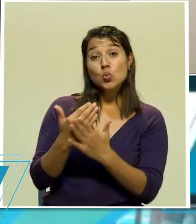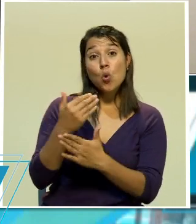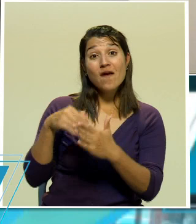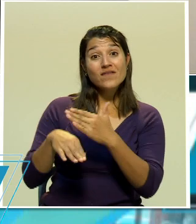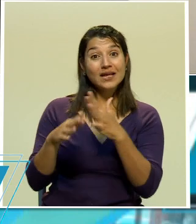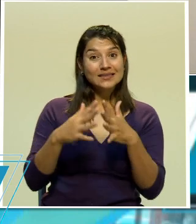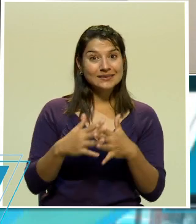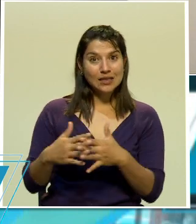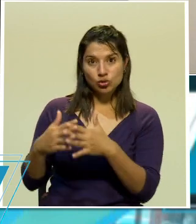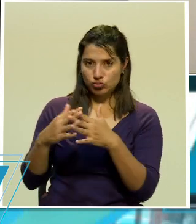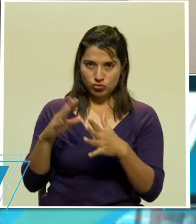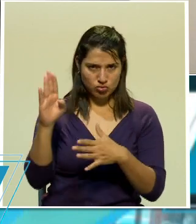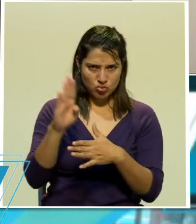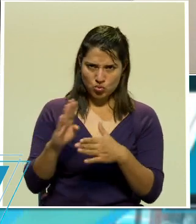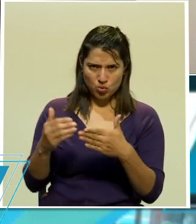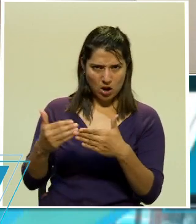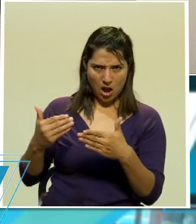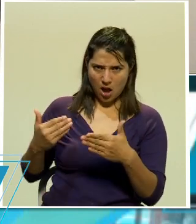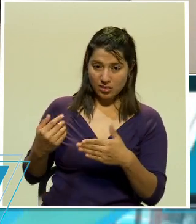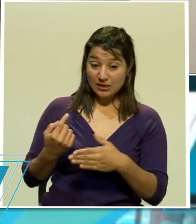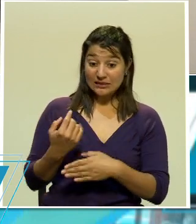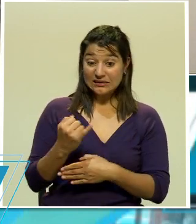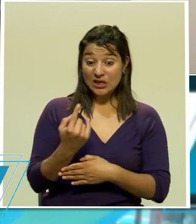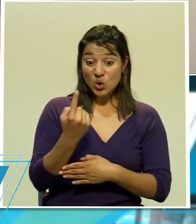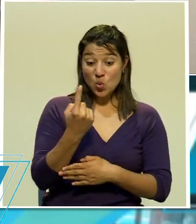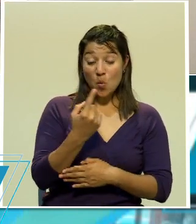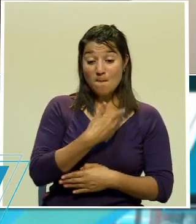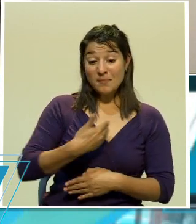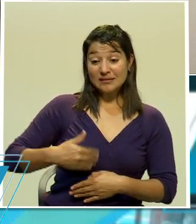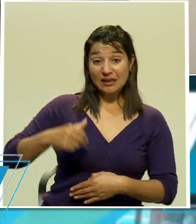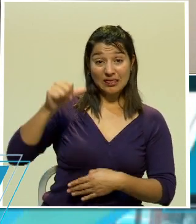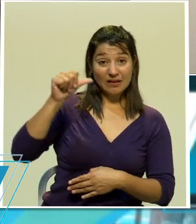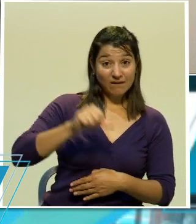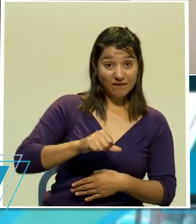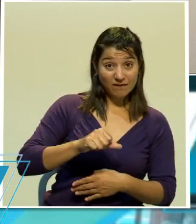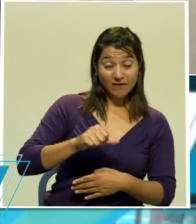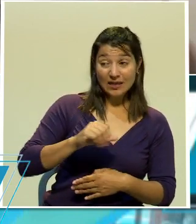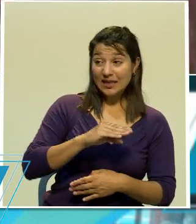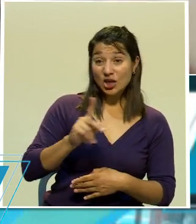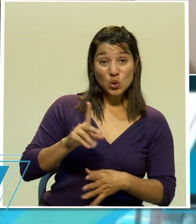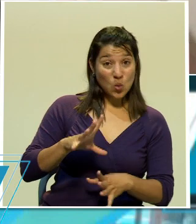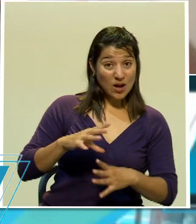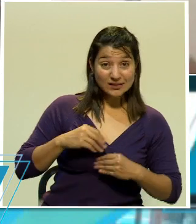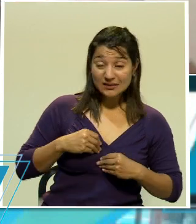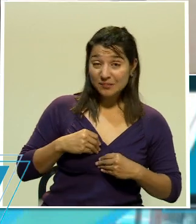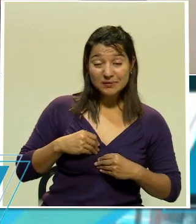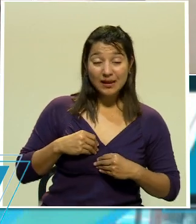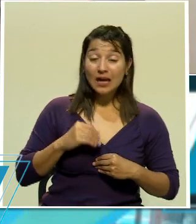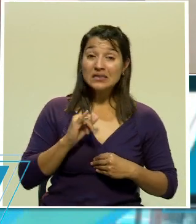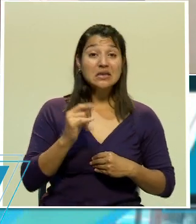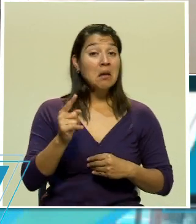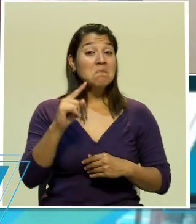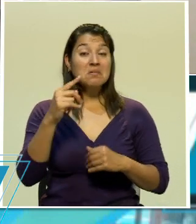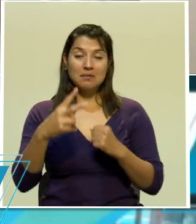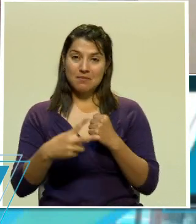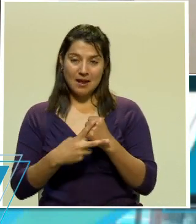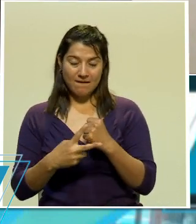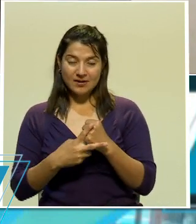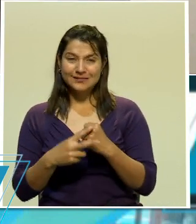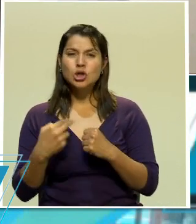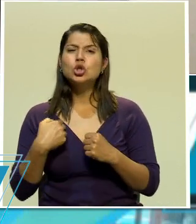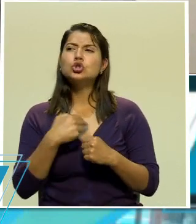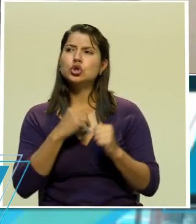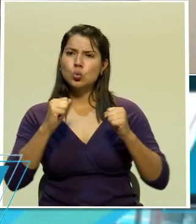ha sucedido el caso de que un perdedor de una elección rechace los resultados por fraude. Podemos empezar a hacer un poco análisis comparado con